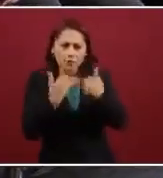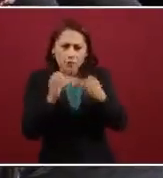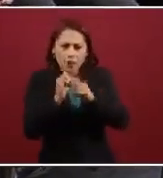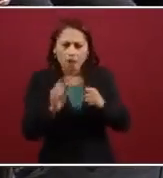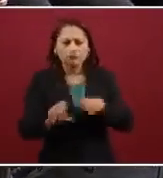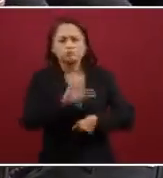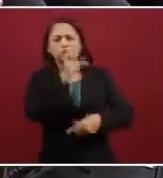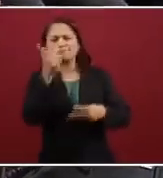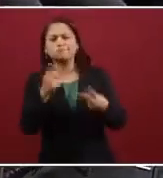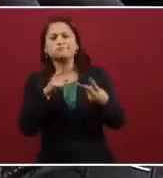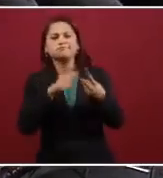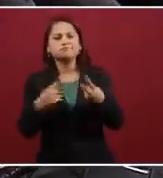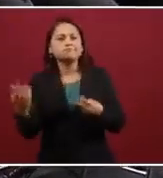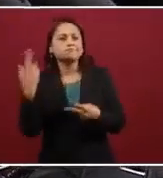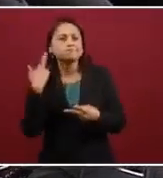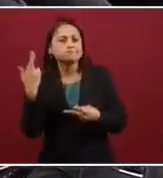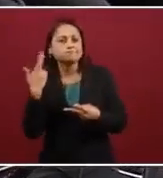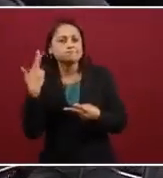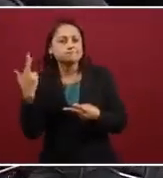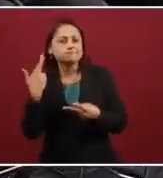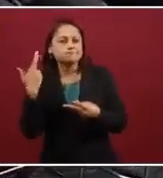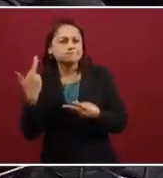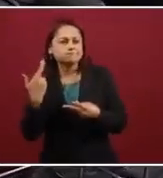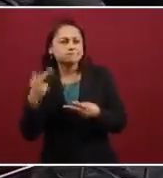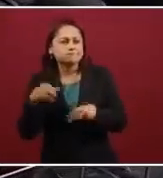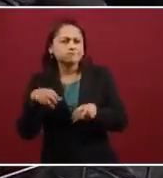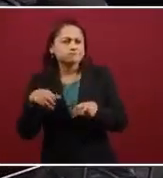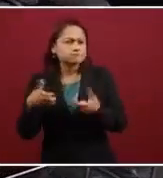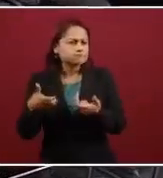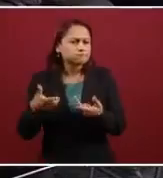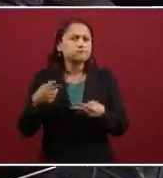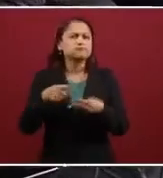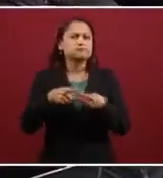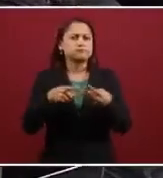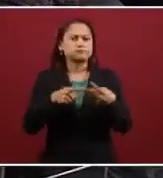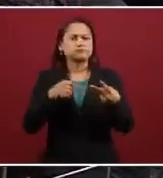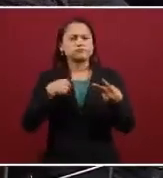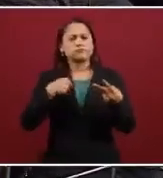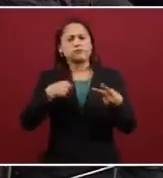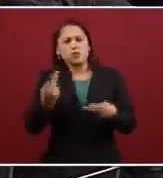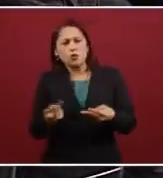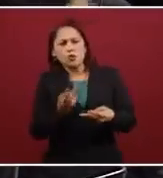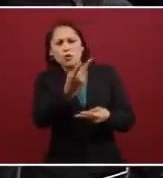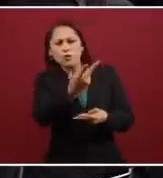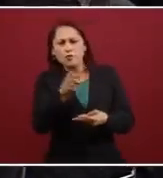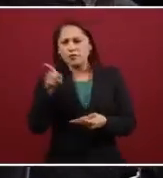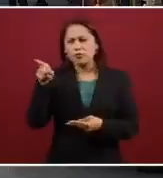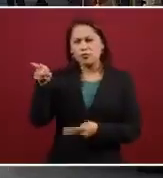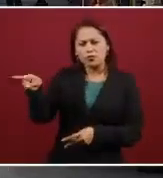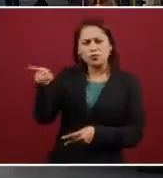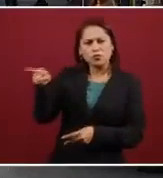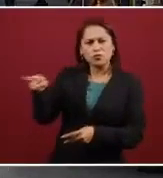yo le preguntaría, ¿la edad de Ursúa tuvo que ver? ¿Se le están quedando viejitos sus colaboradores, señor?